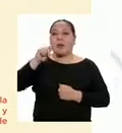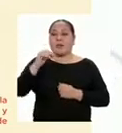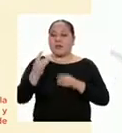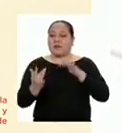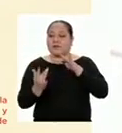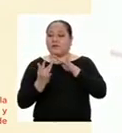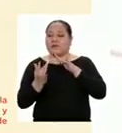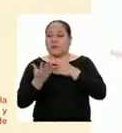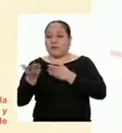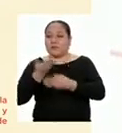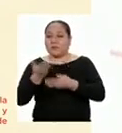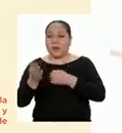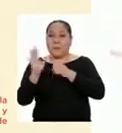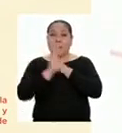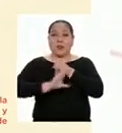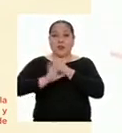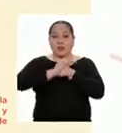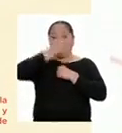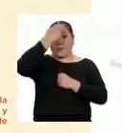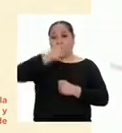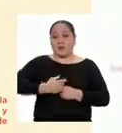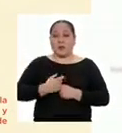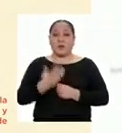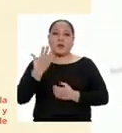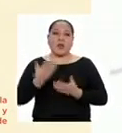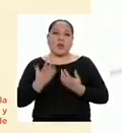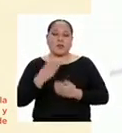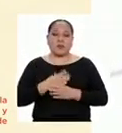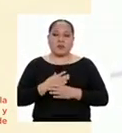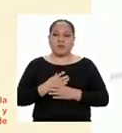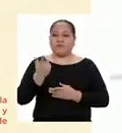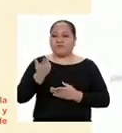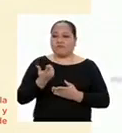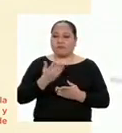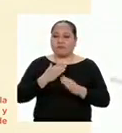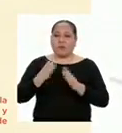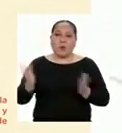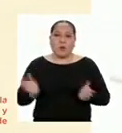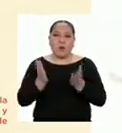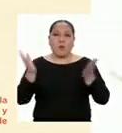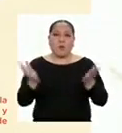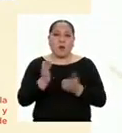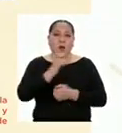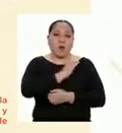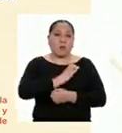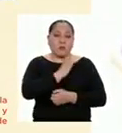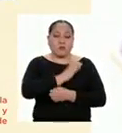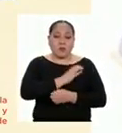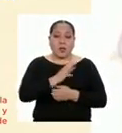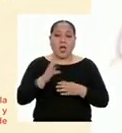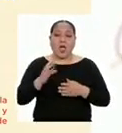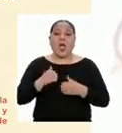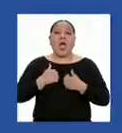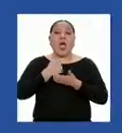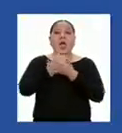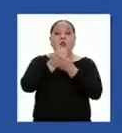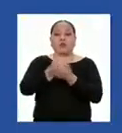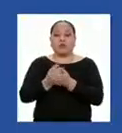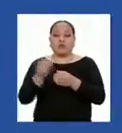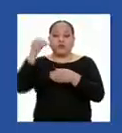de protección de la persona, dado que puede inhibir conductas antisociales y promover comportamientos de adaptación personal y